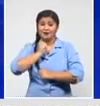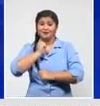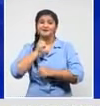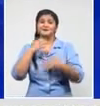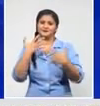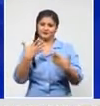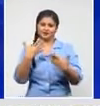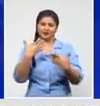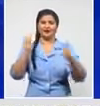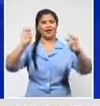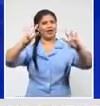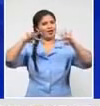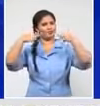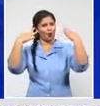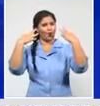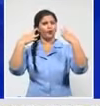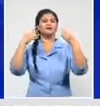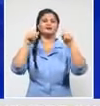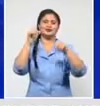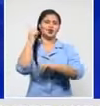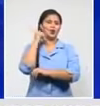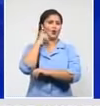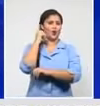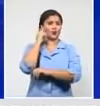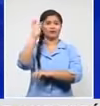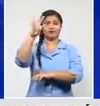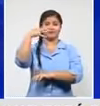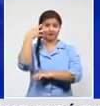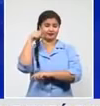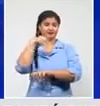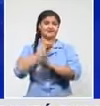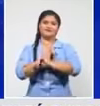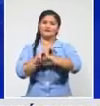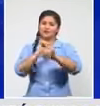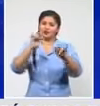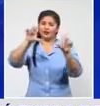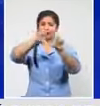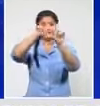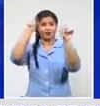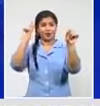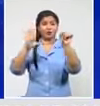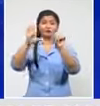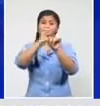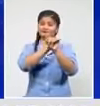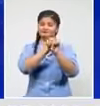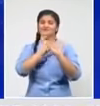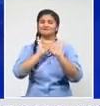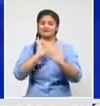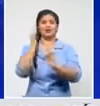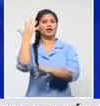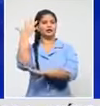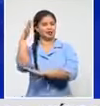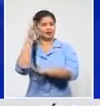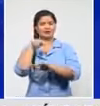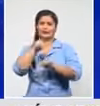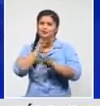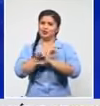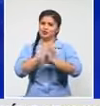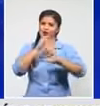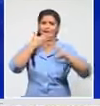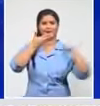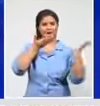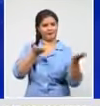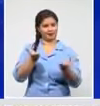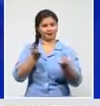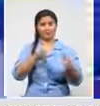en diferentes lugares de Cuba y creo que en el exterior también, según me han dicho. Bueno, nosotros